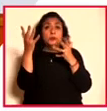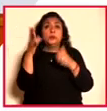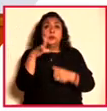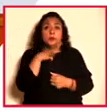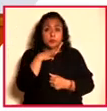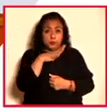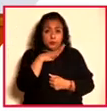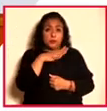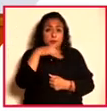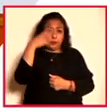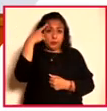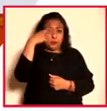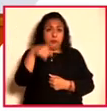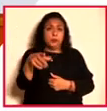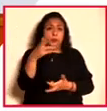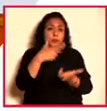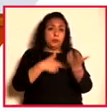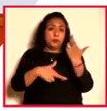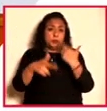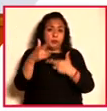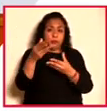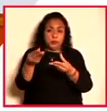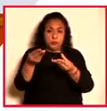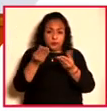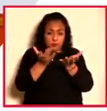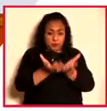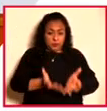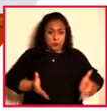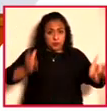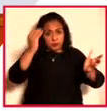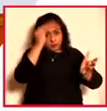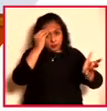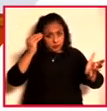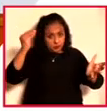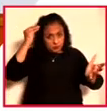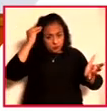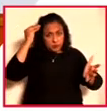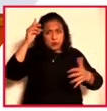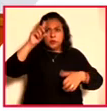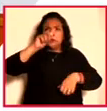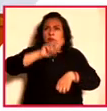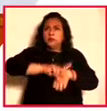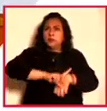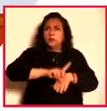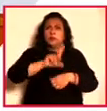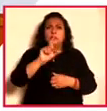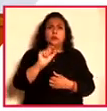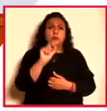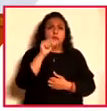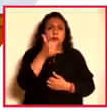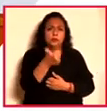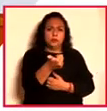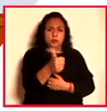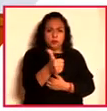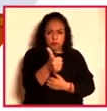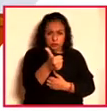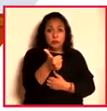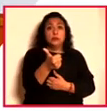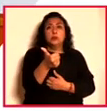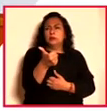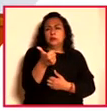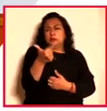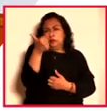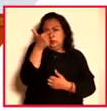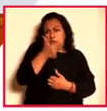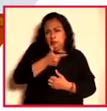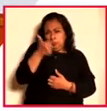para el regreso de esta pila bautismal. El día 26 de agosto por la noche